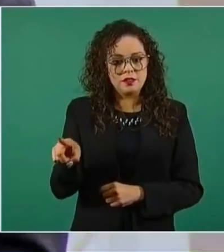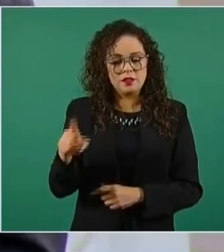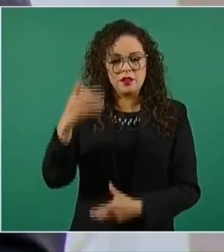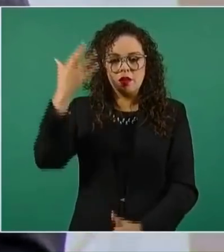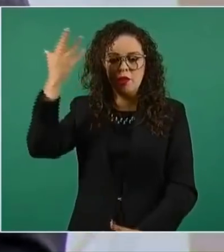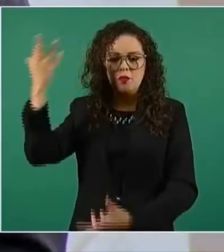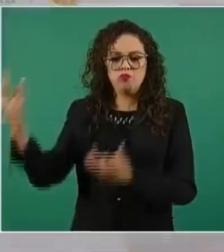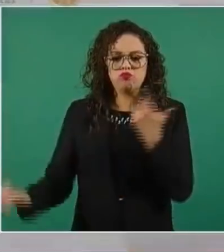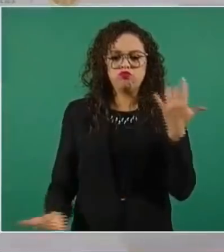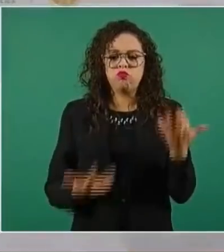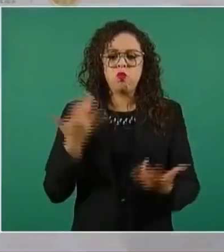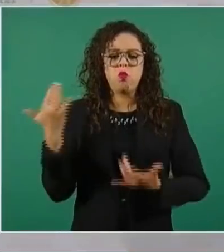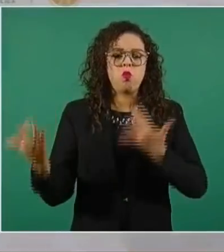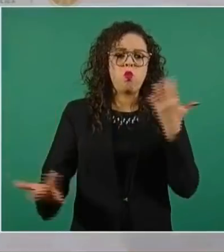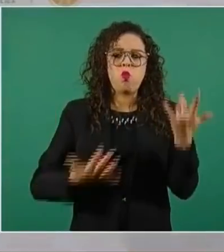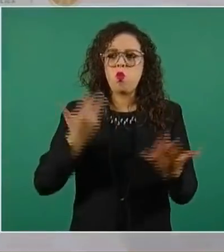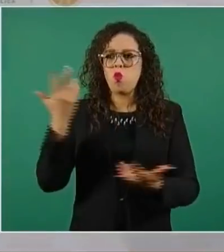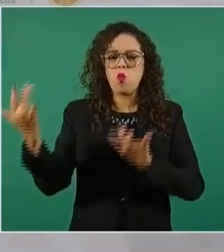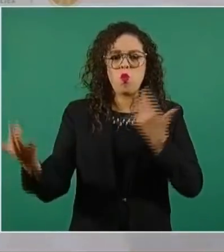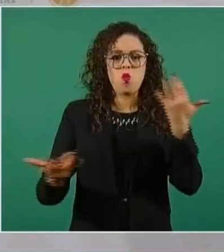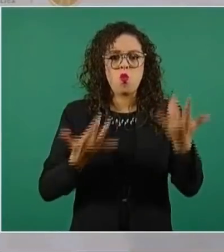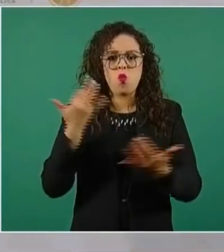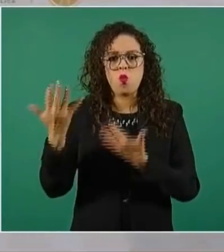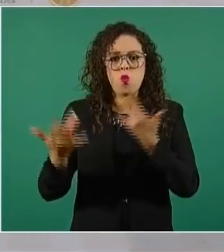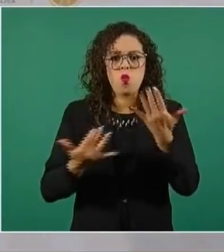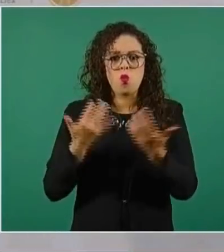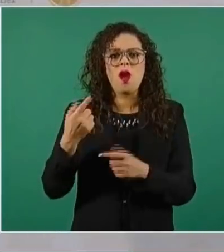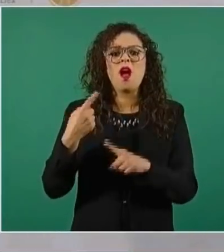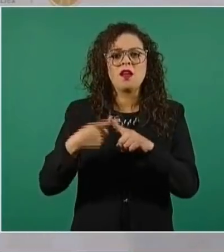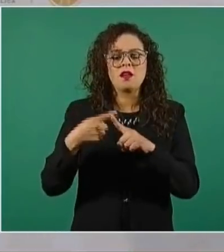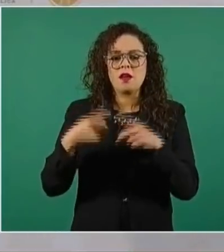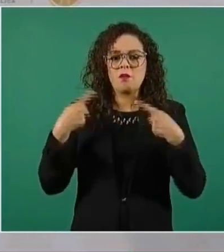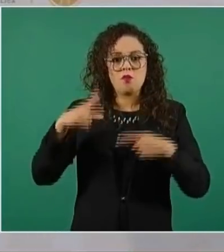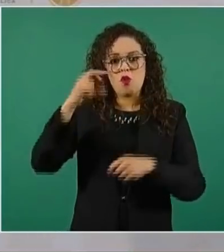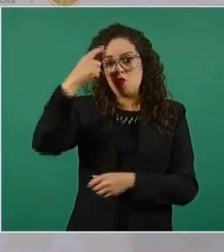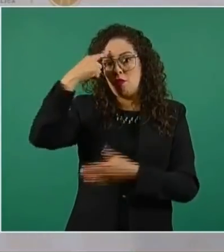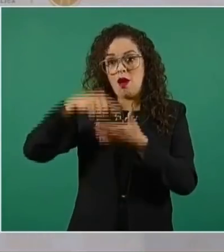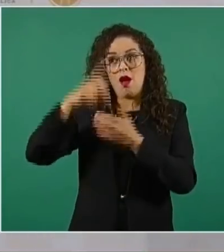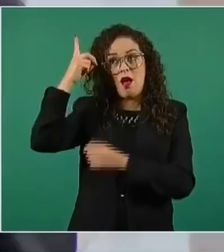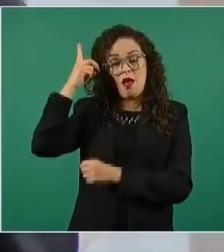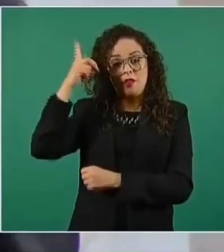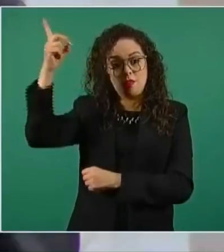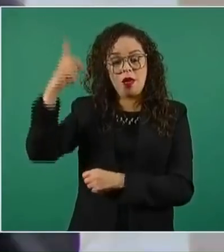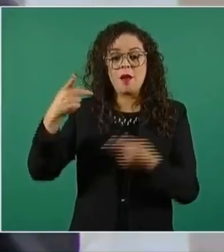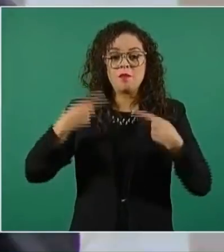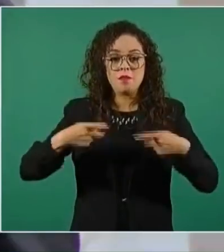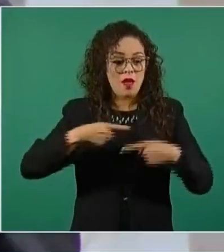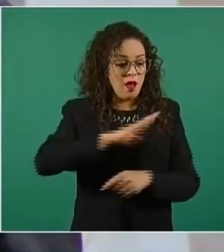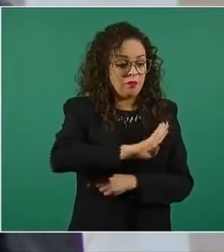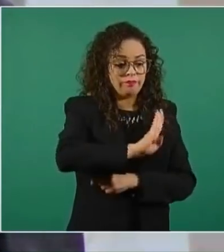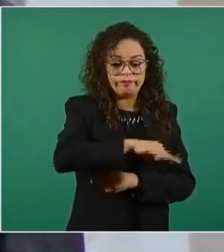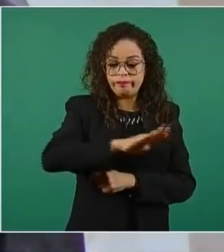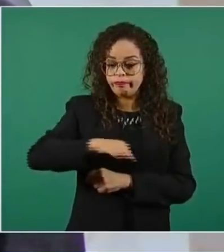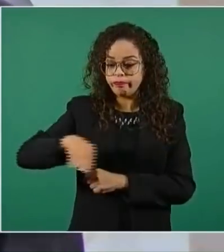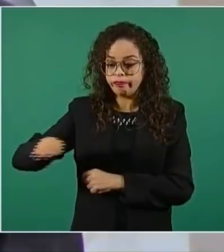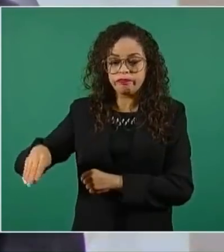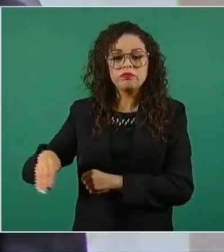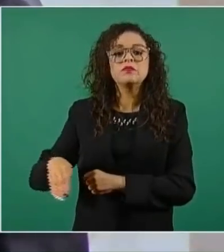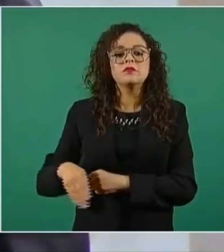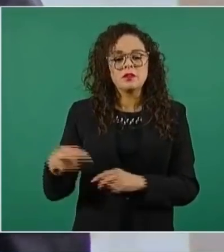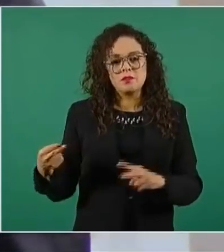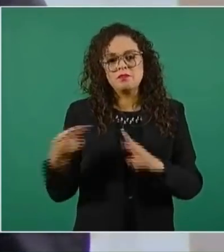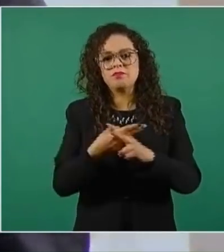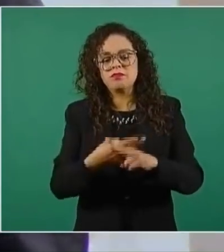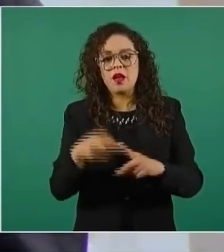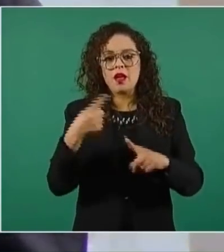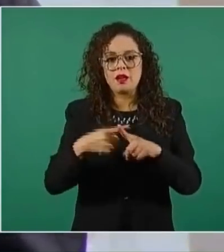achicharraban a los herejes y los sacrificios humanos de los aztecas hay